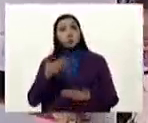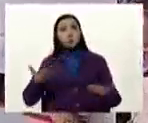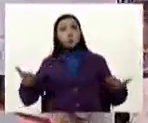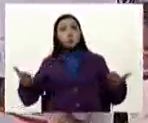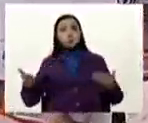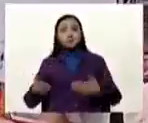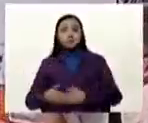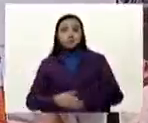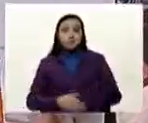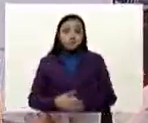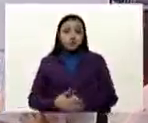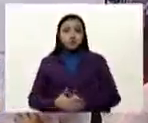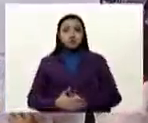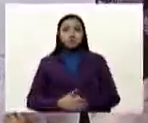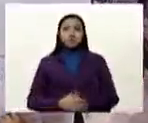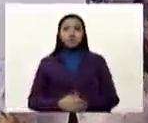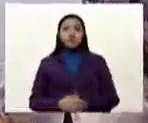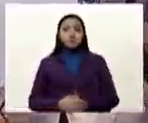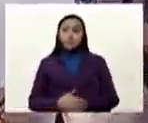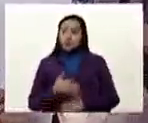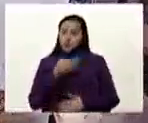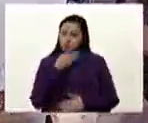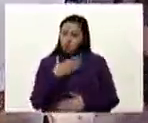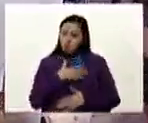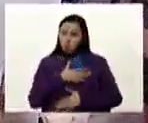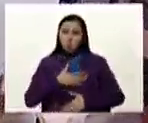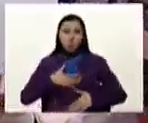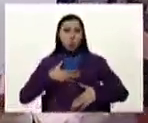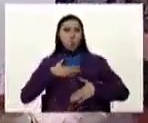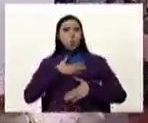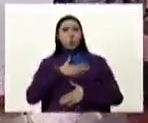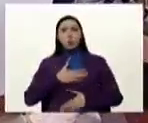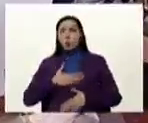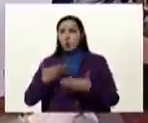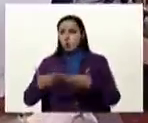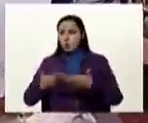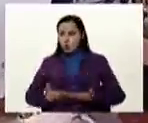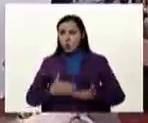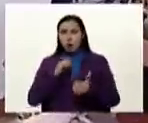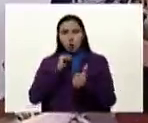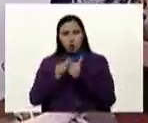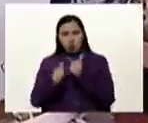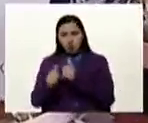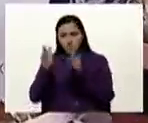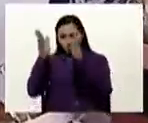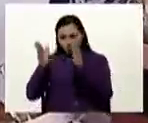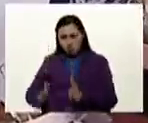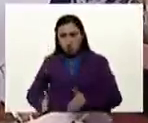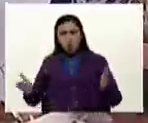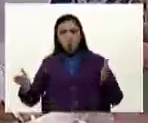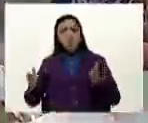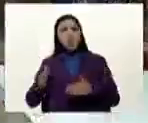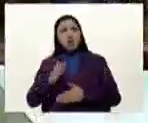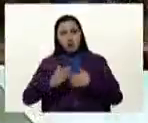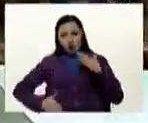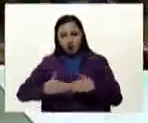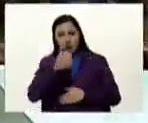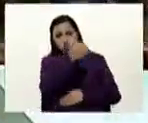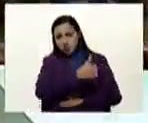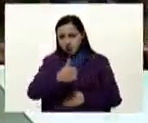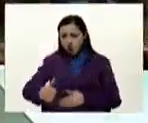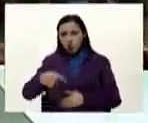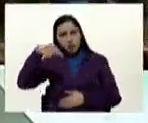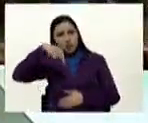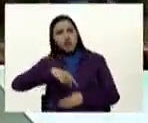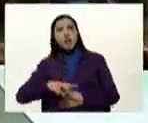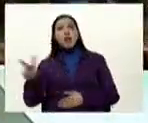Bonita noticia. Bonita emoción que nos dan los deportistas, los atletas, las atletas de